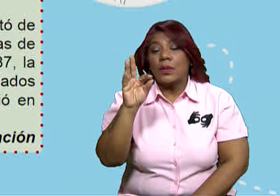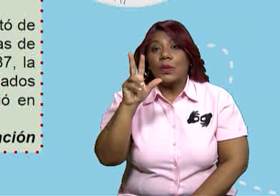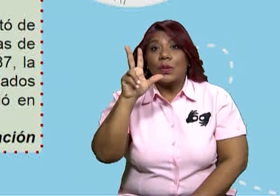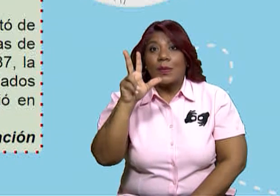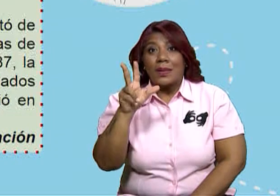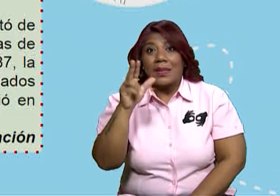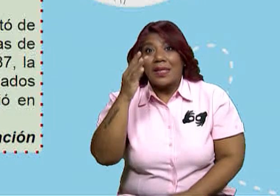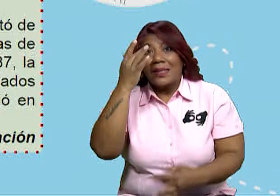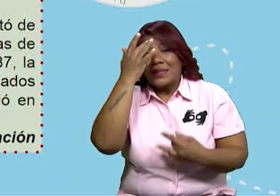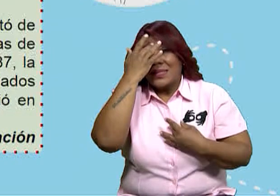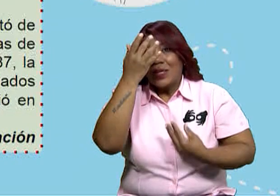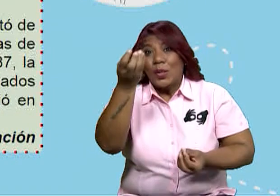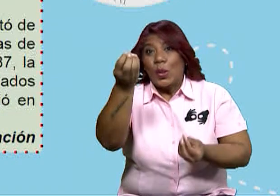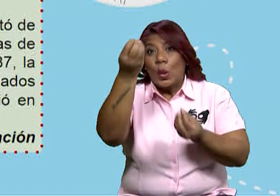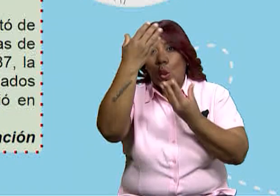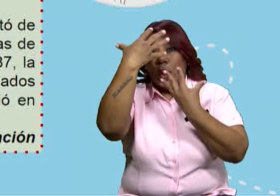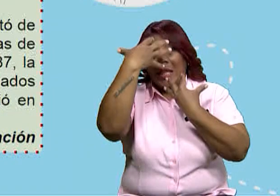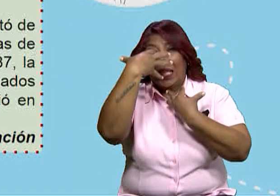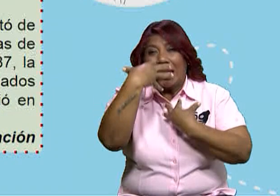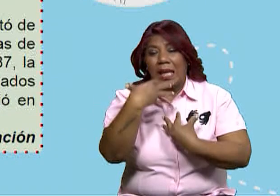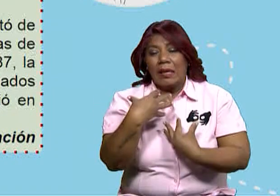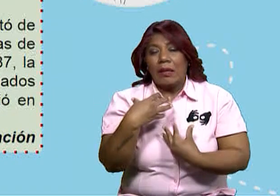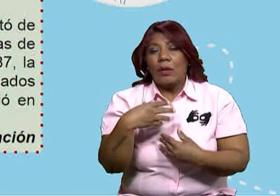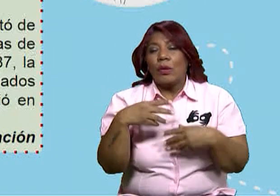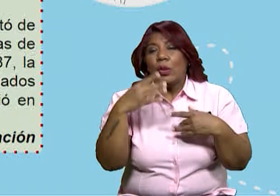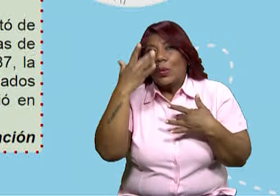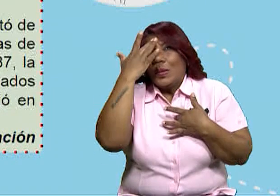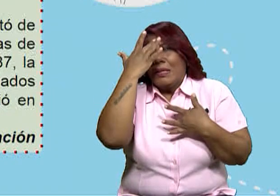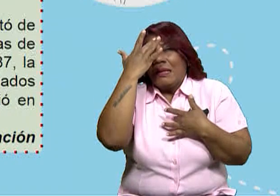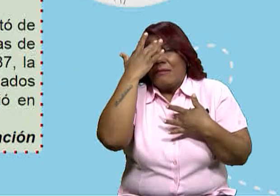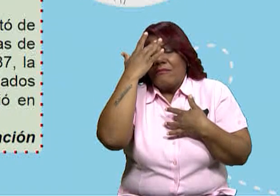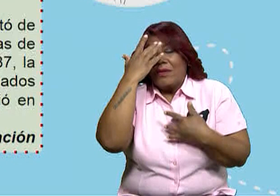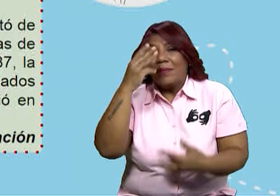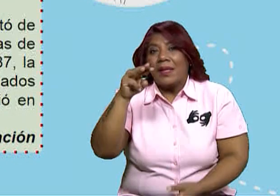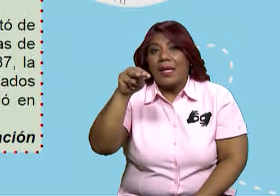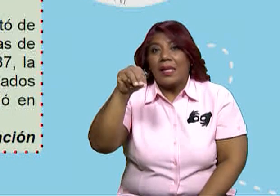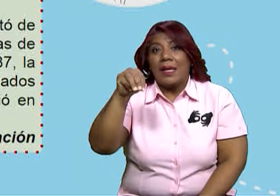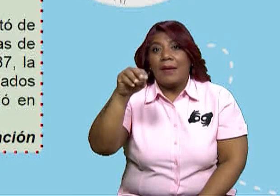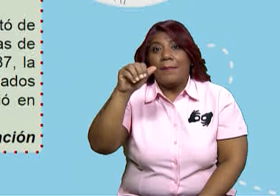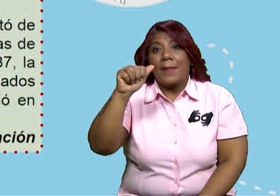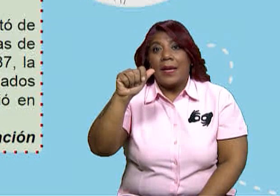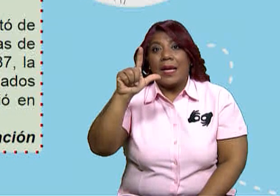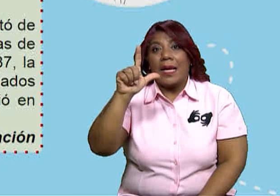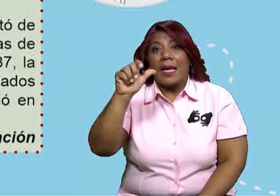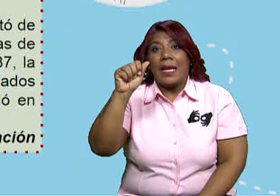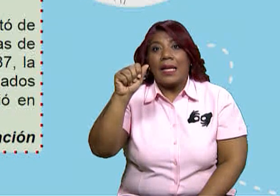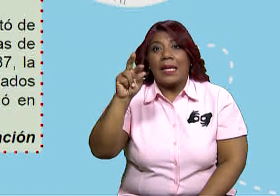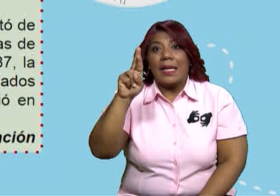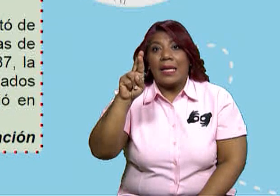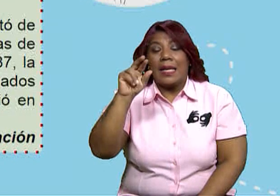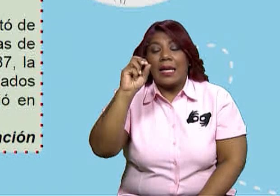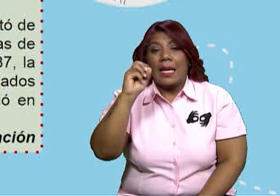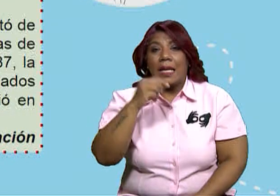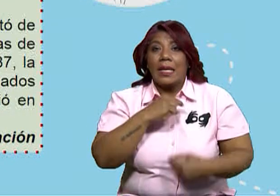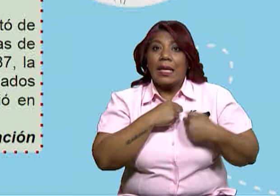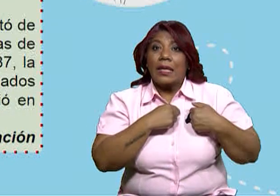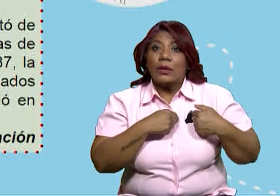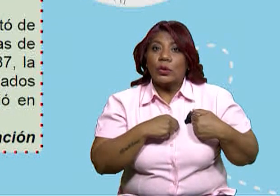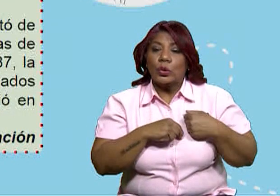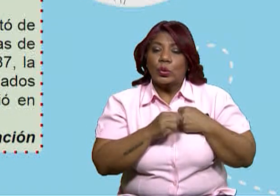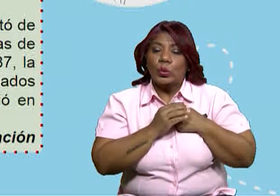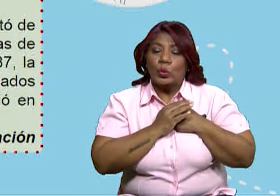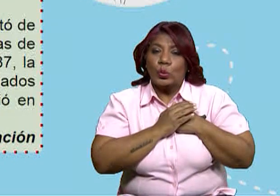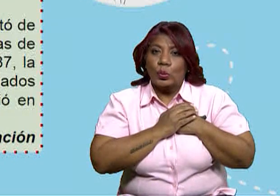Delhi, India. Esto empeoró sus problemas de corazón. Unos días después de celebrar su